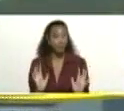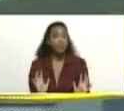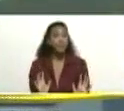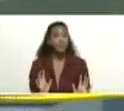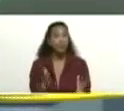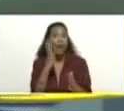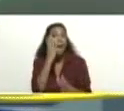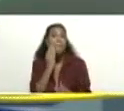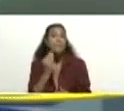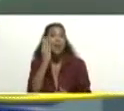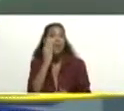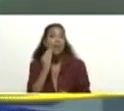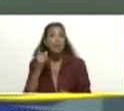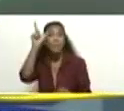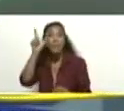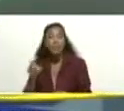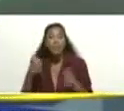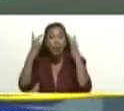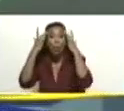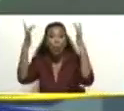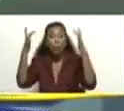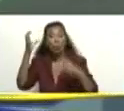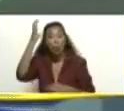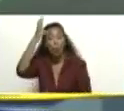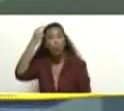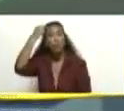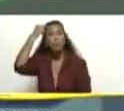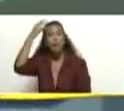Desde la experiencia, desde el conocimiento,